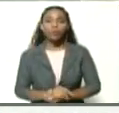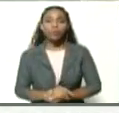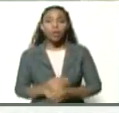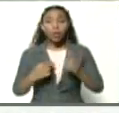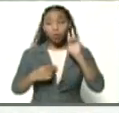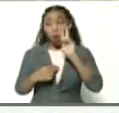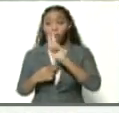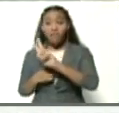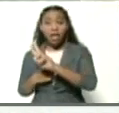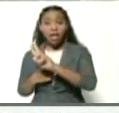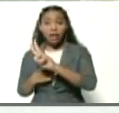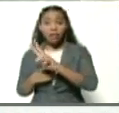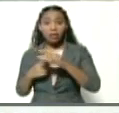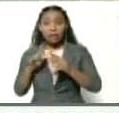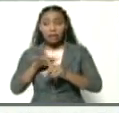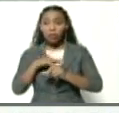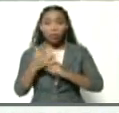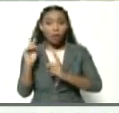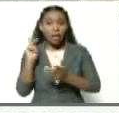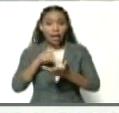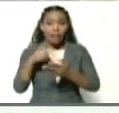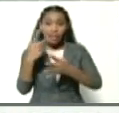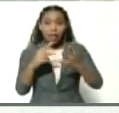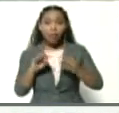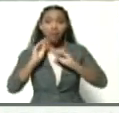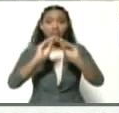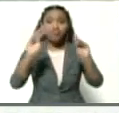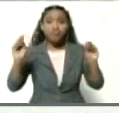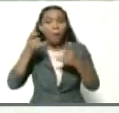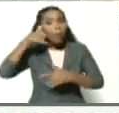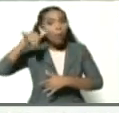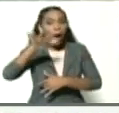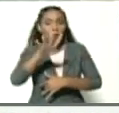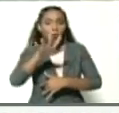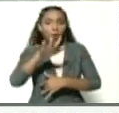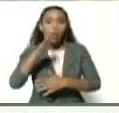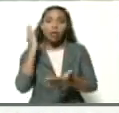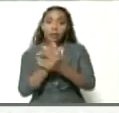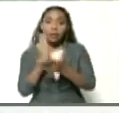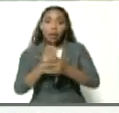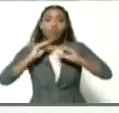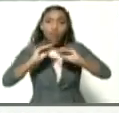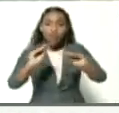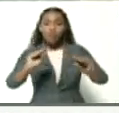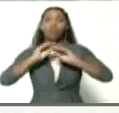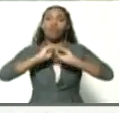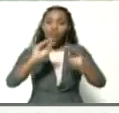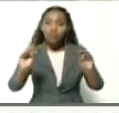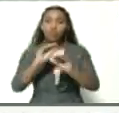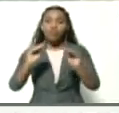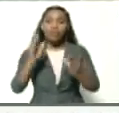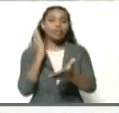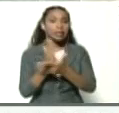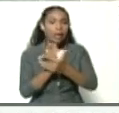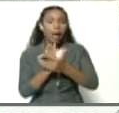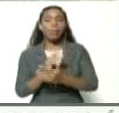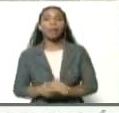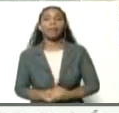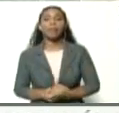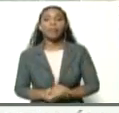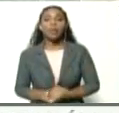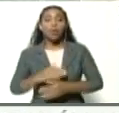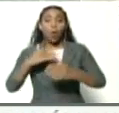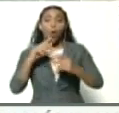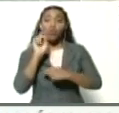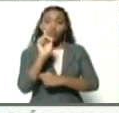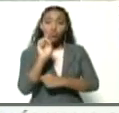ver la situación de la llegada de la variante, alertamos a nuestro pueblo, siempre alertando, siempre con un paso,